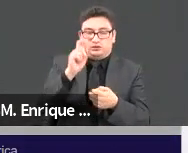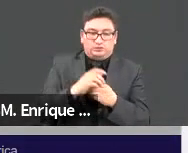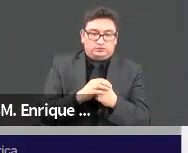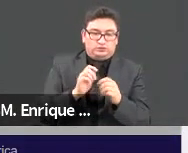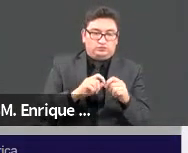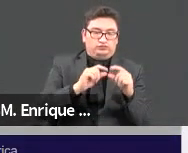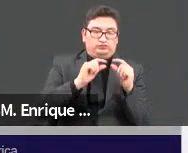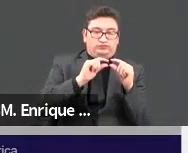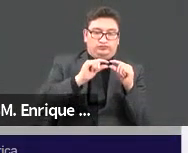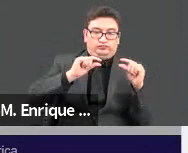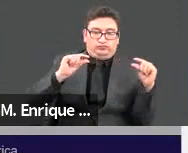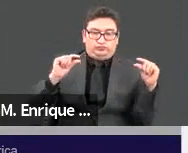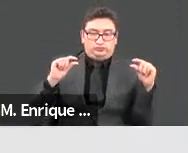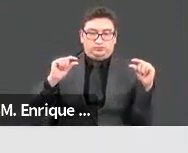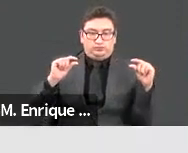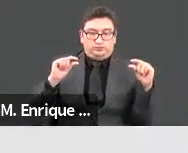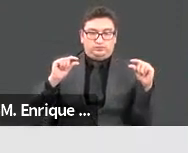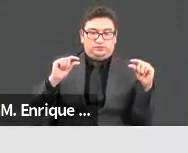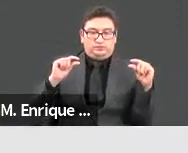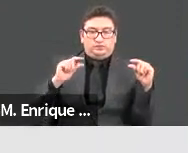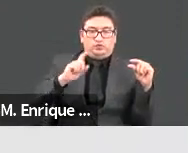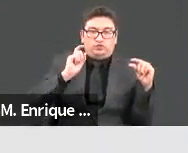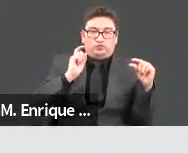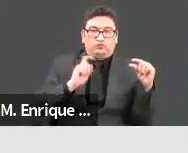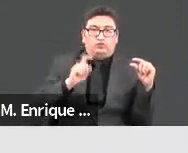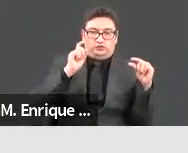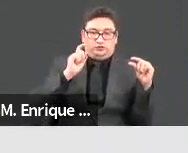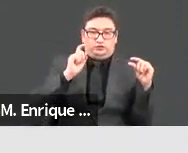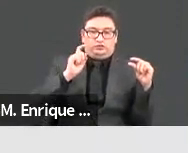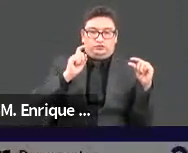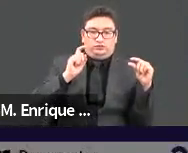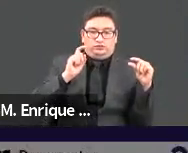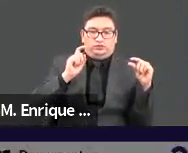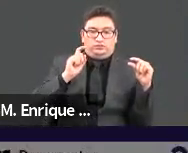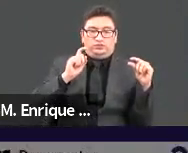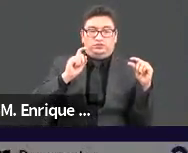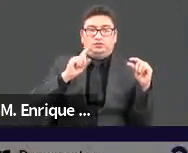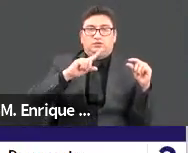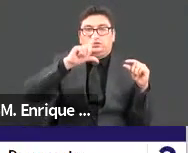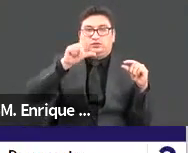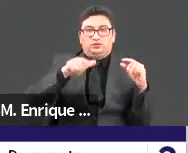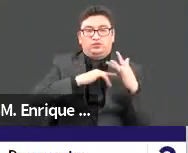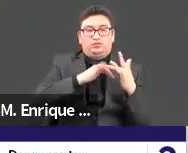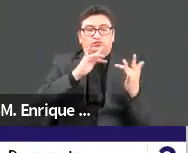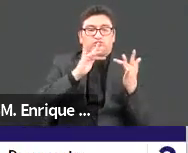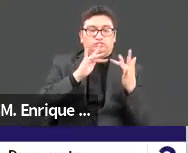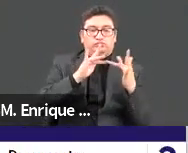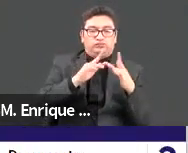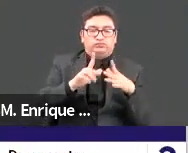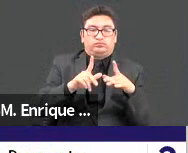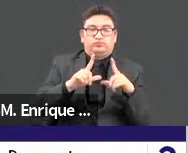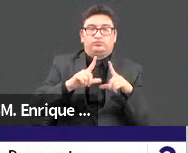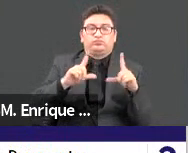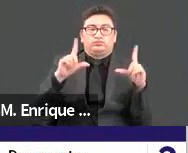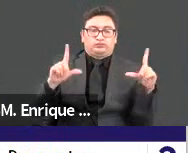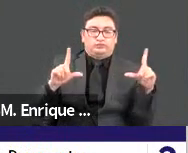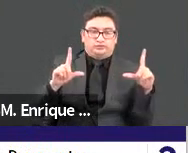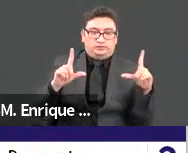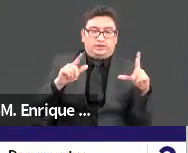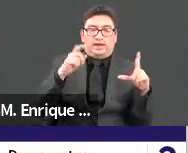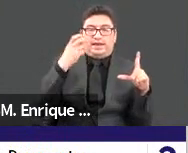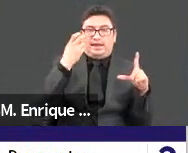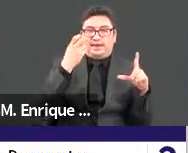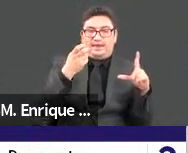llevar precisamente a este recuadro y posteriormente nos va a llevar a abrir precisamente